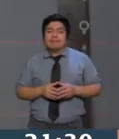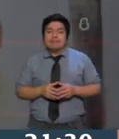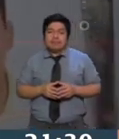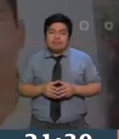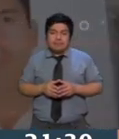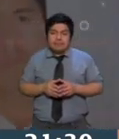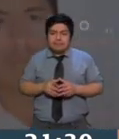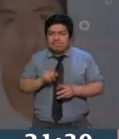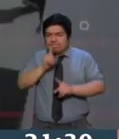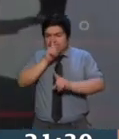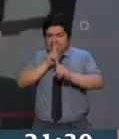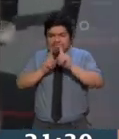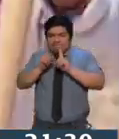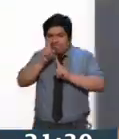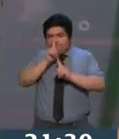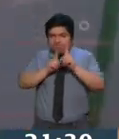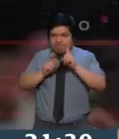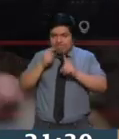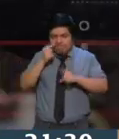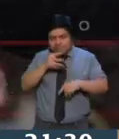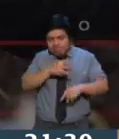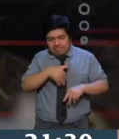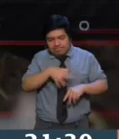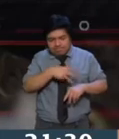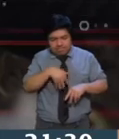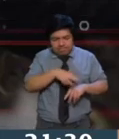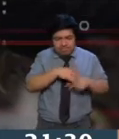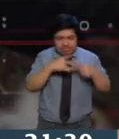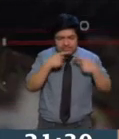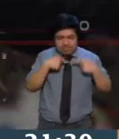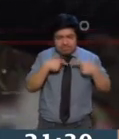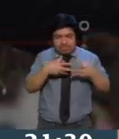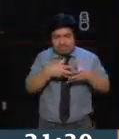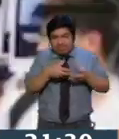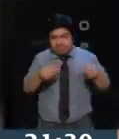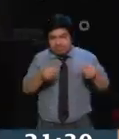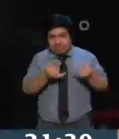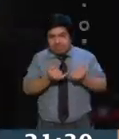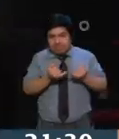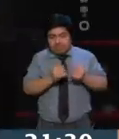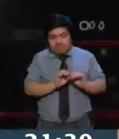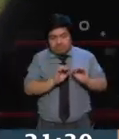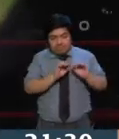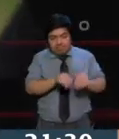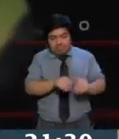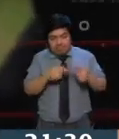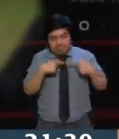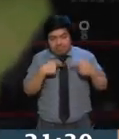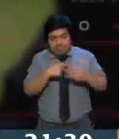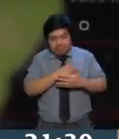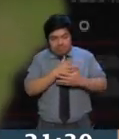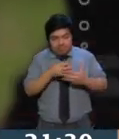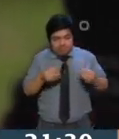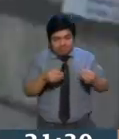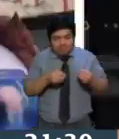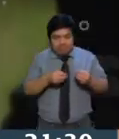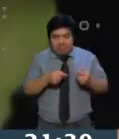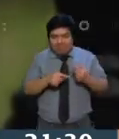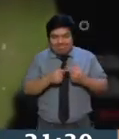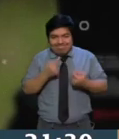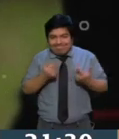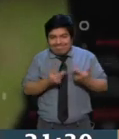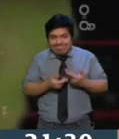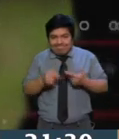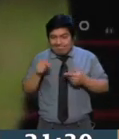Mentiras contra la Estrategia Nacional de Búsqueda Generalizada de Personas y el Registro Nacional de Personas Desaparecidas continúan.